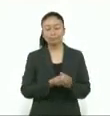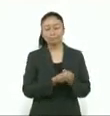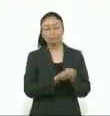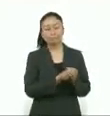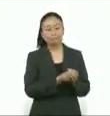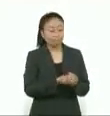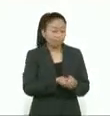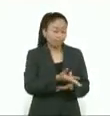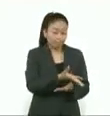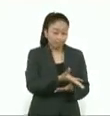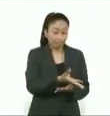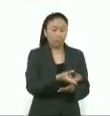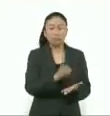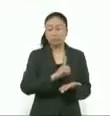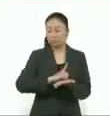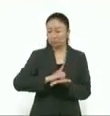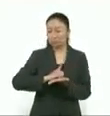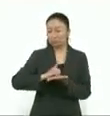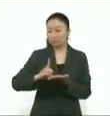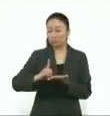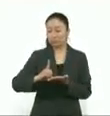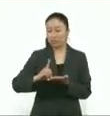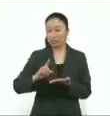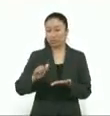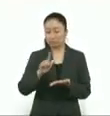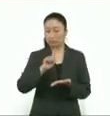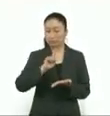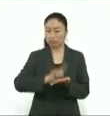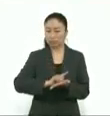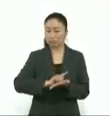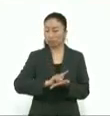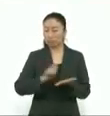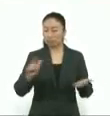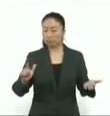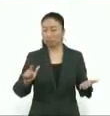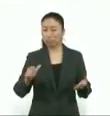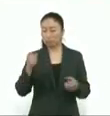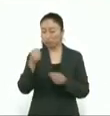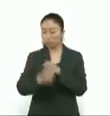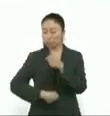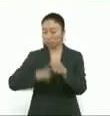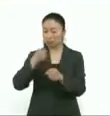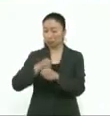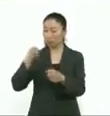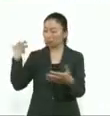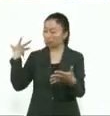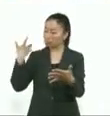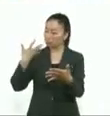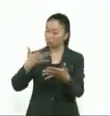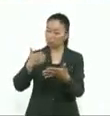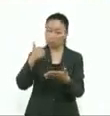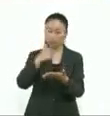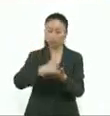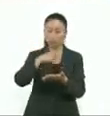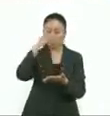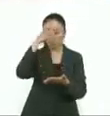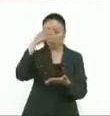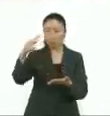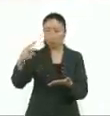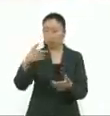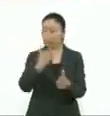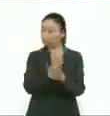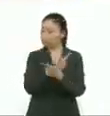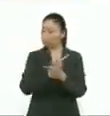es un derecho que desde hace 15 años las mujeres de la Ciudad de México pueden ejercer